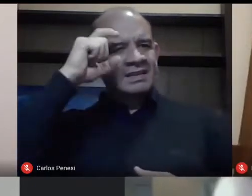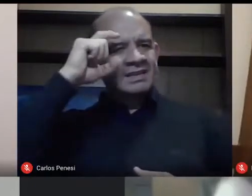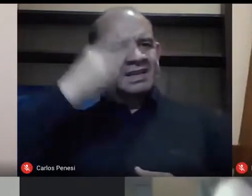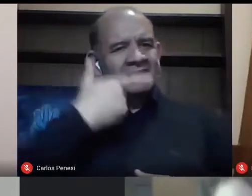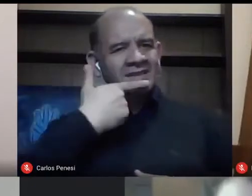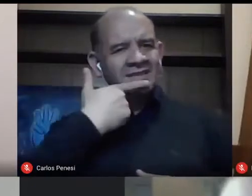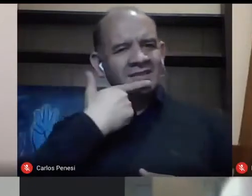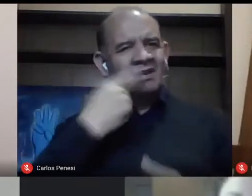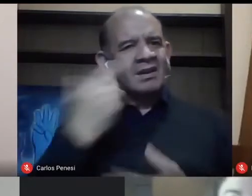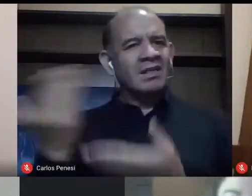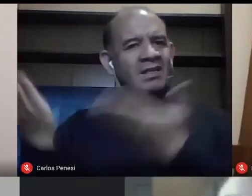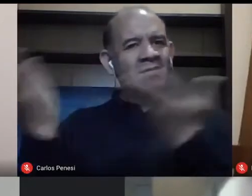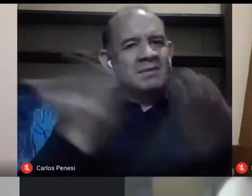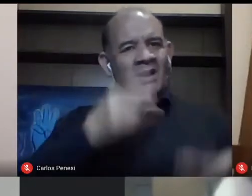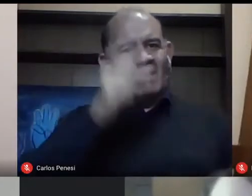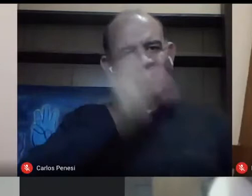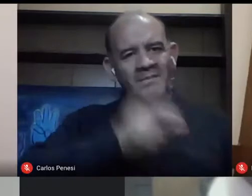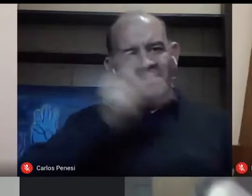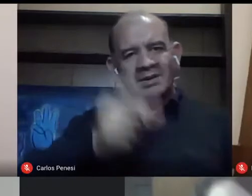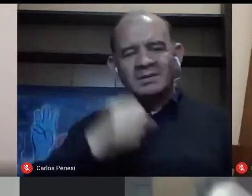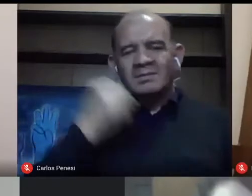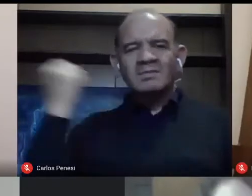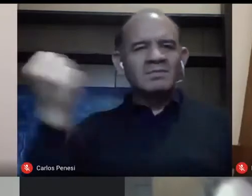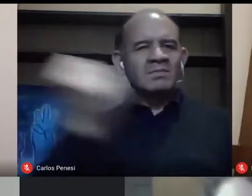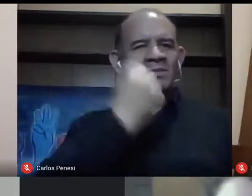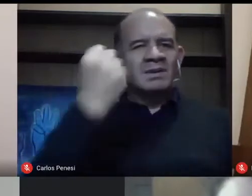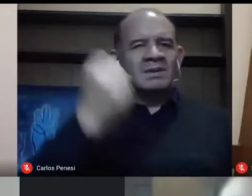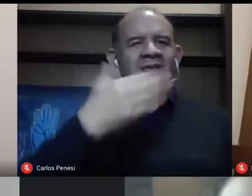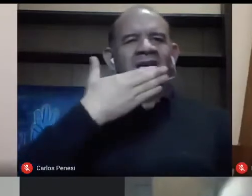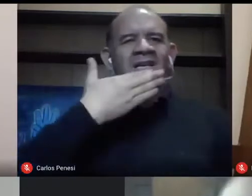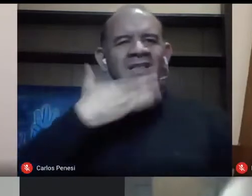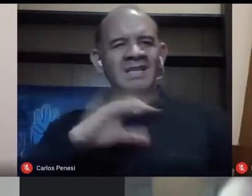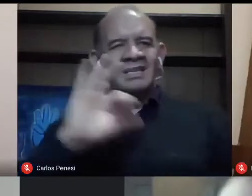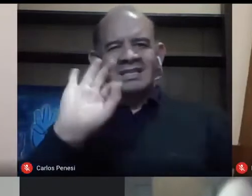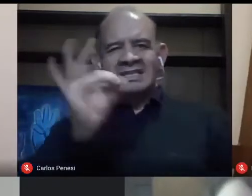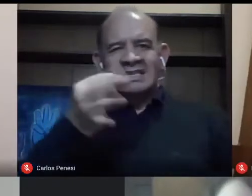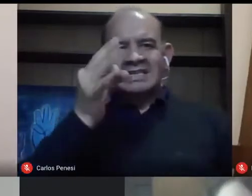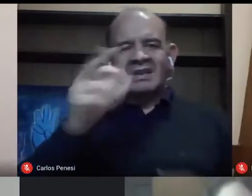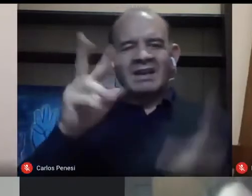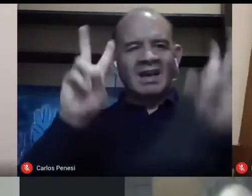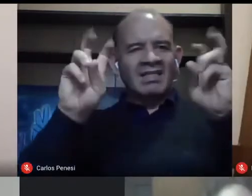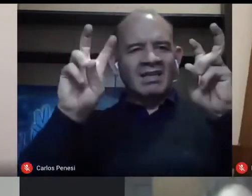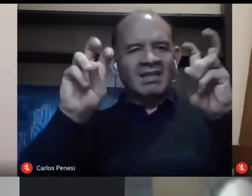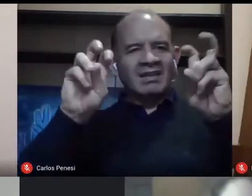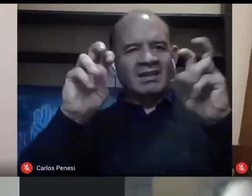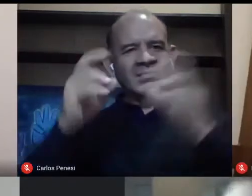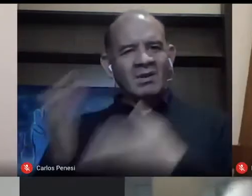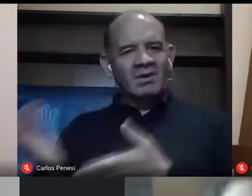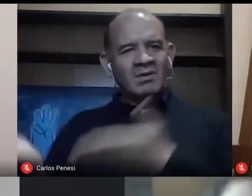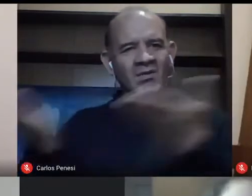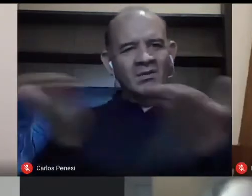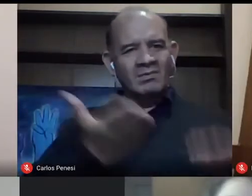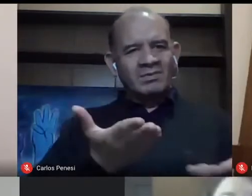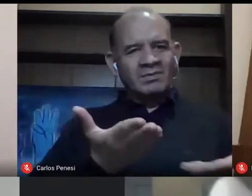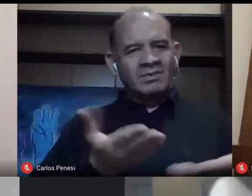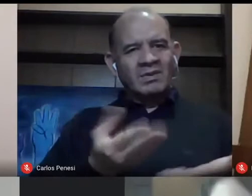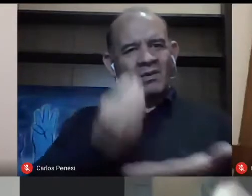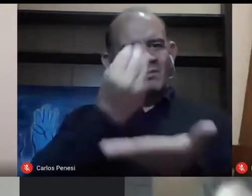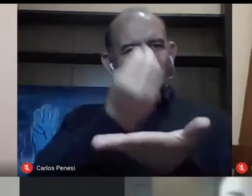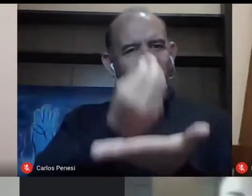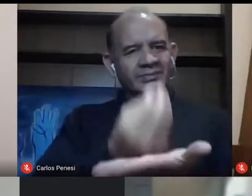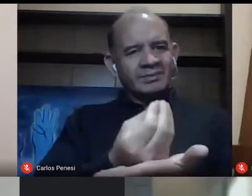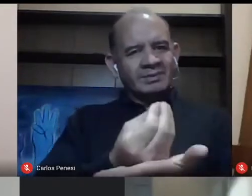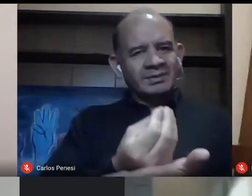lujo, protagonistas de este proceso, así que sin más tiempo que perder, vamos a pasar a presentarlos. Y